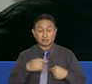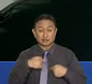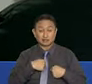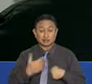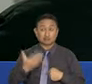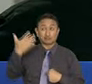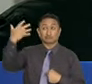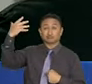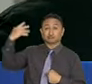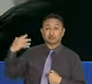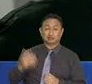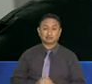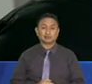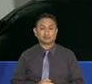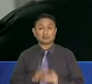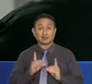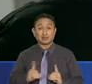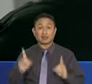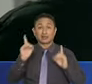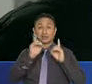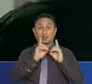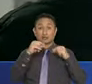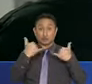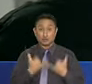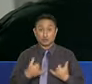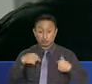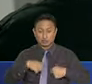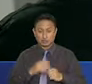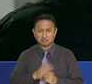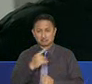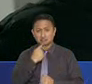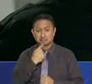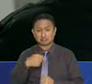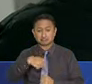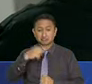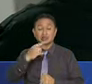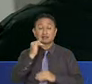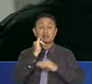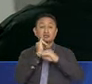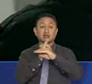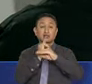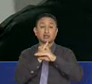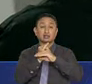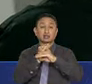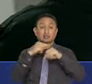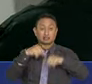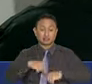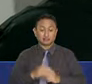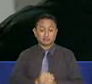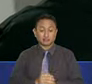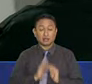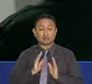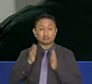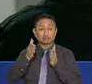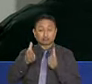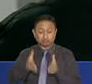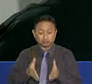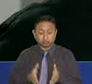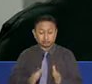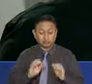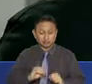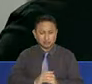era con ese dato empírico hasta el momento podemos mencionar que aquí en la catedral se ha registrado el cementerio más temprano